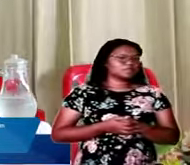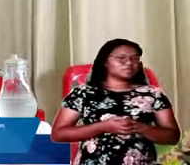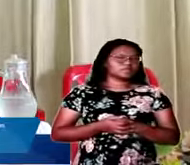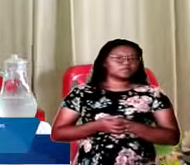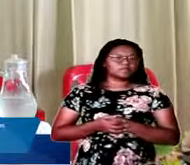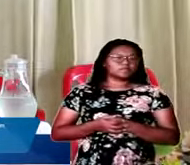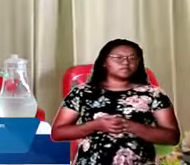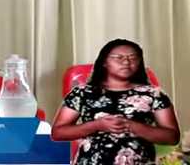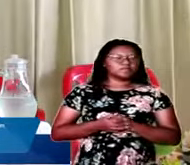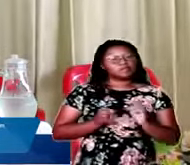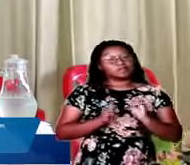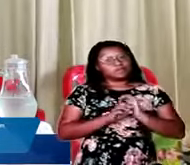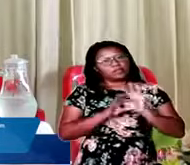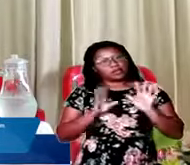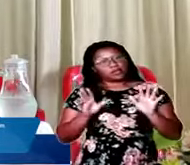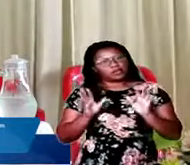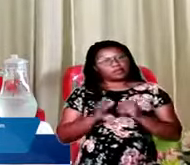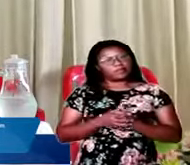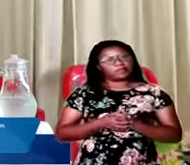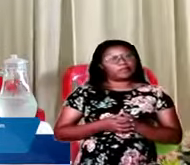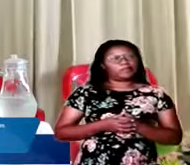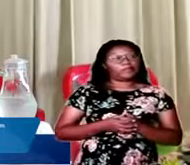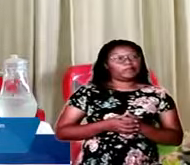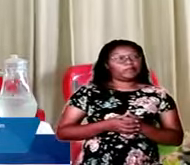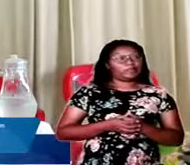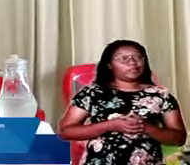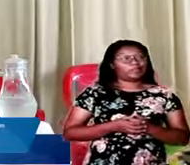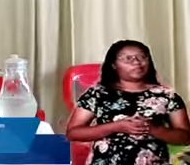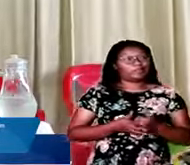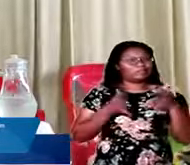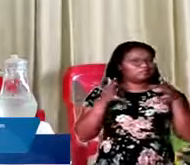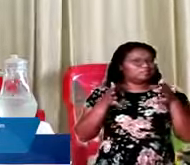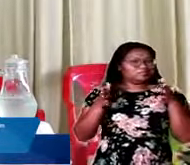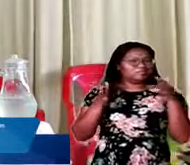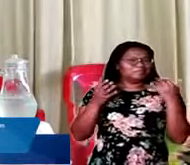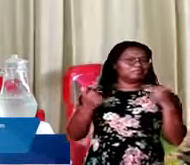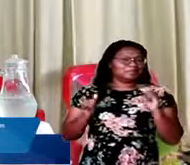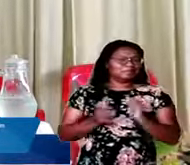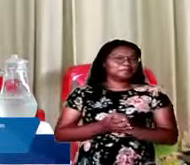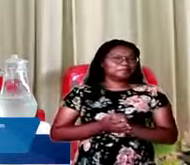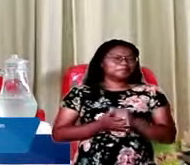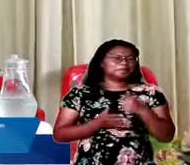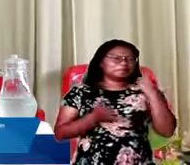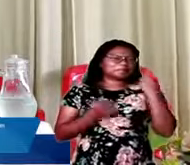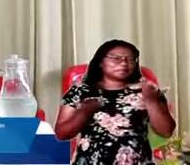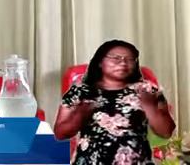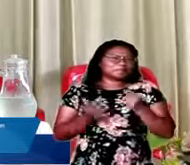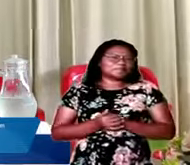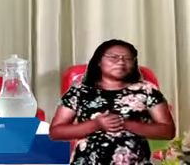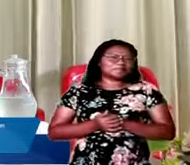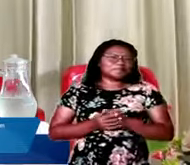Y claro, se las enseñé ya. La correcta es,